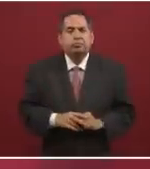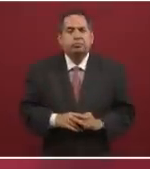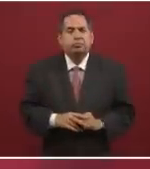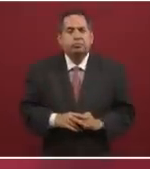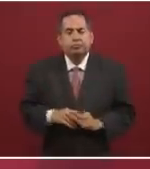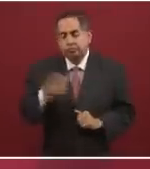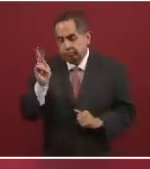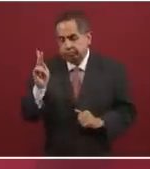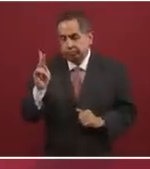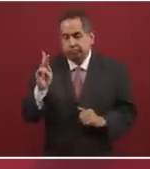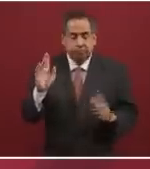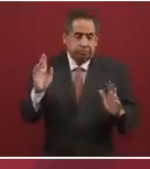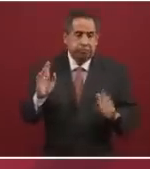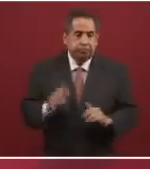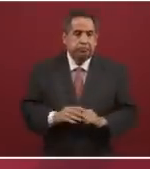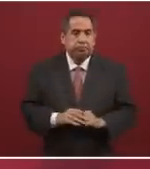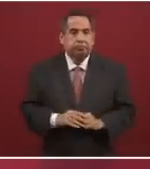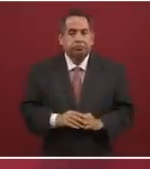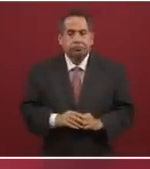pero.